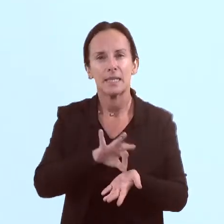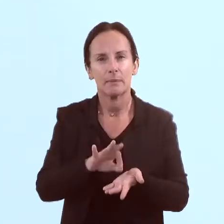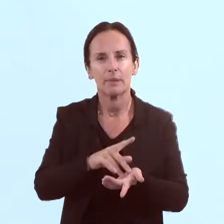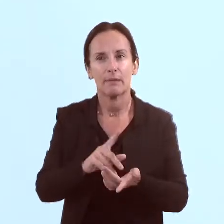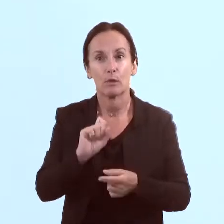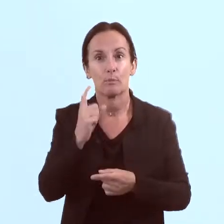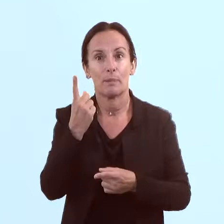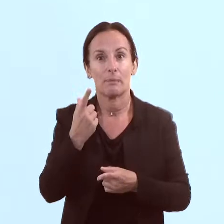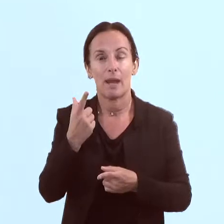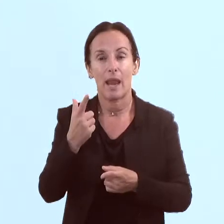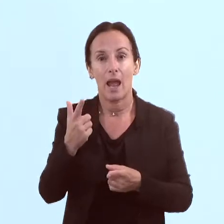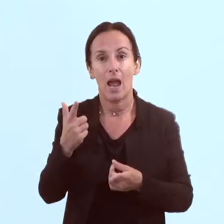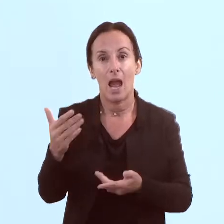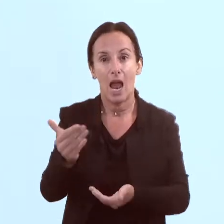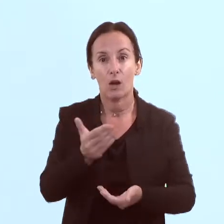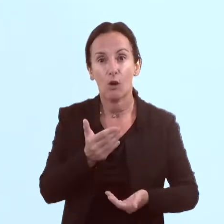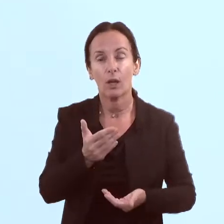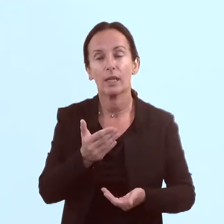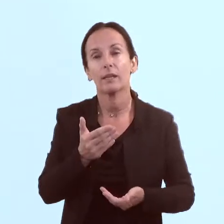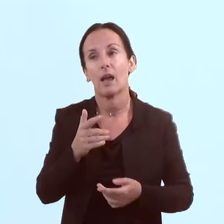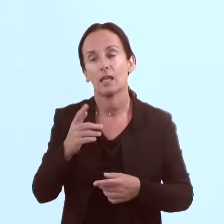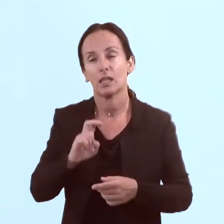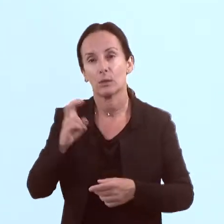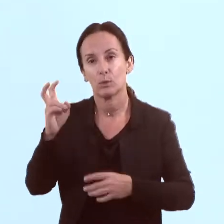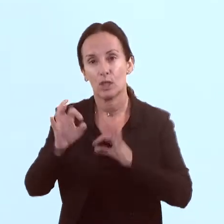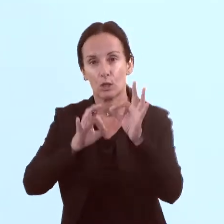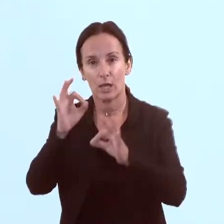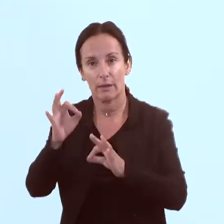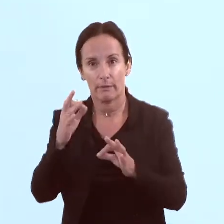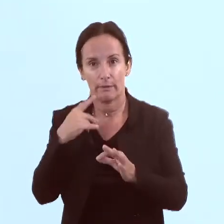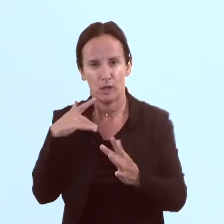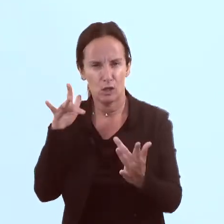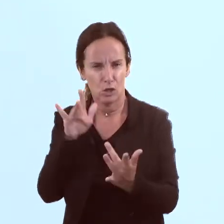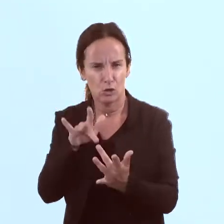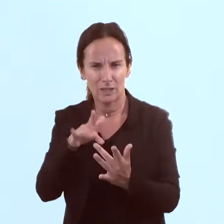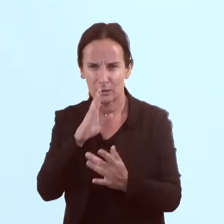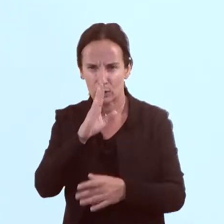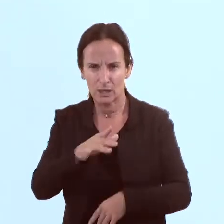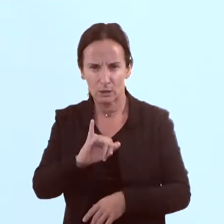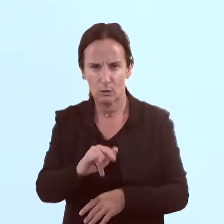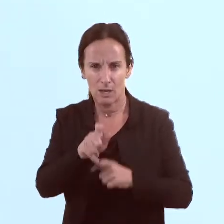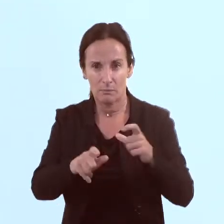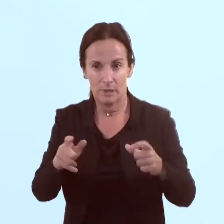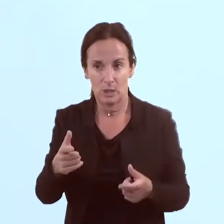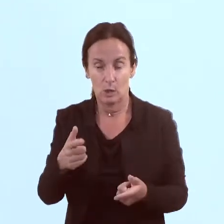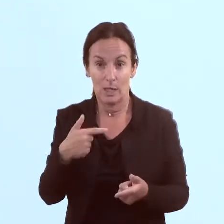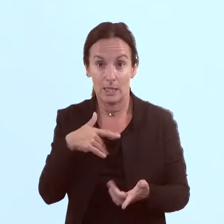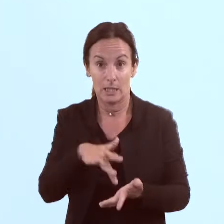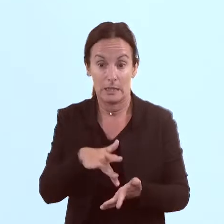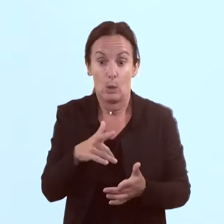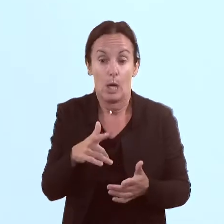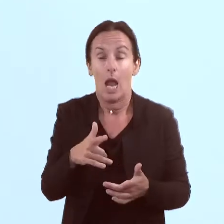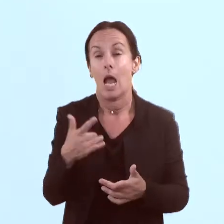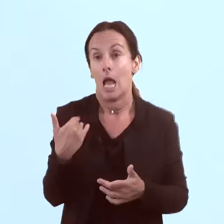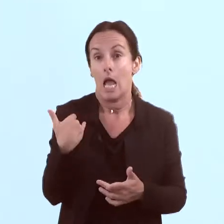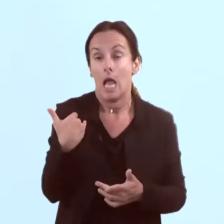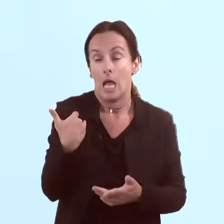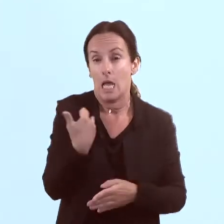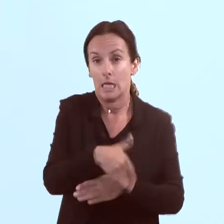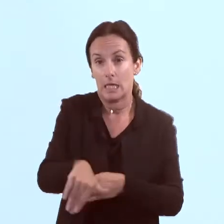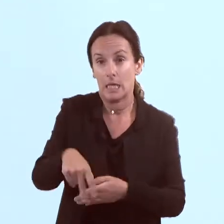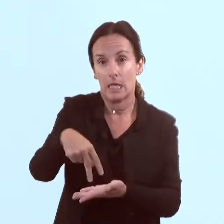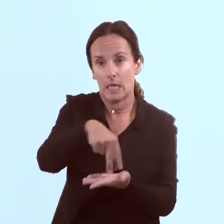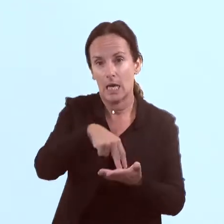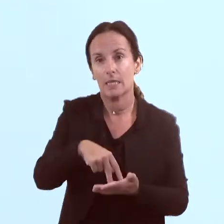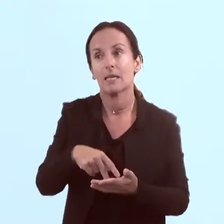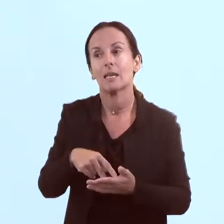y algunas otras organizaciones que tienen contacto directo con personas que acaban de llegar a una situación de calle, pues igualmente se harán sesiones informativas directamente para las